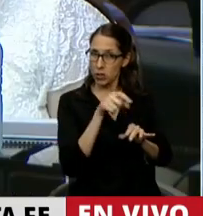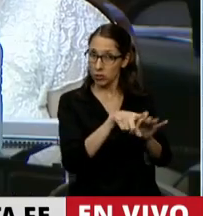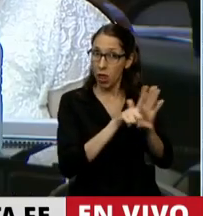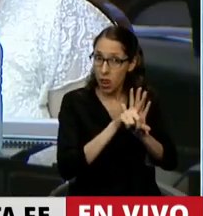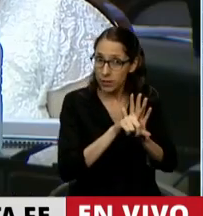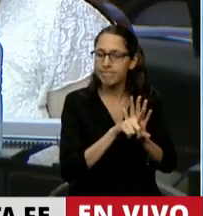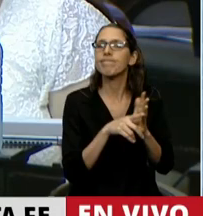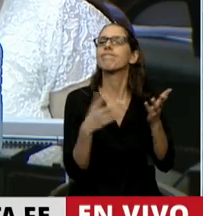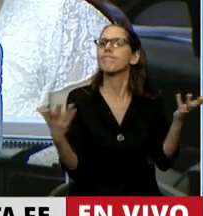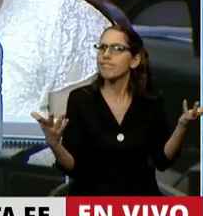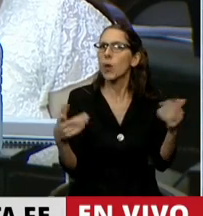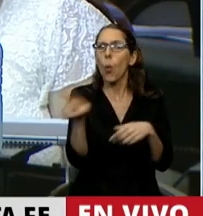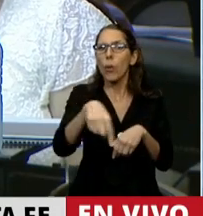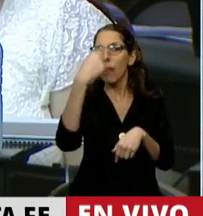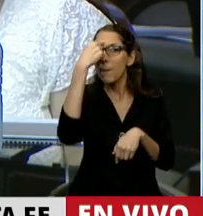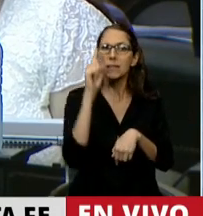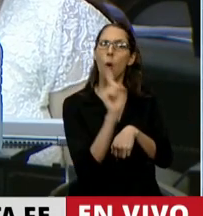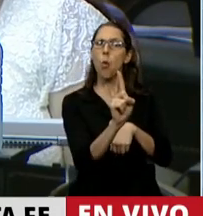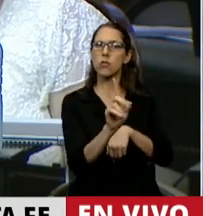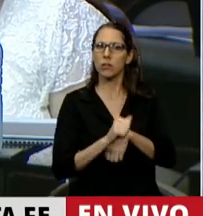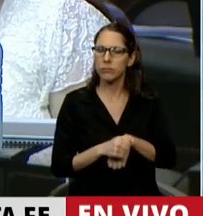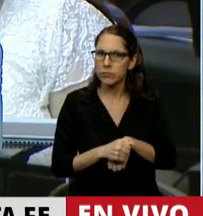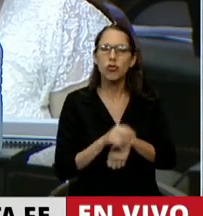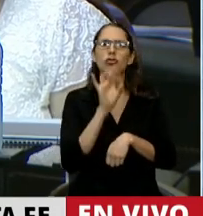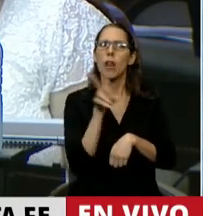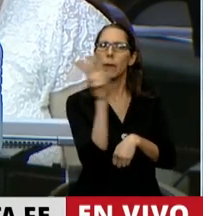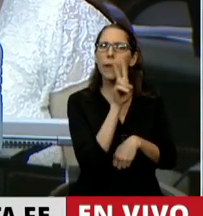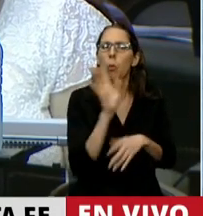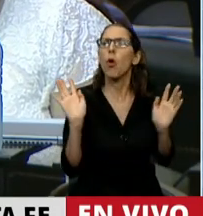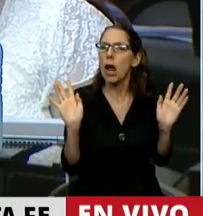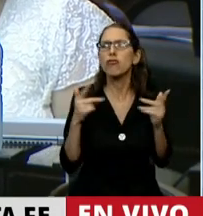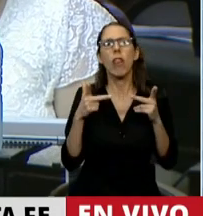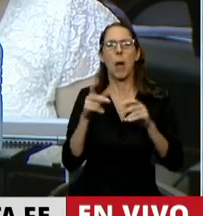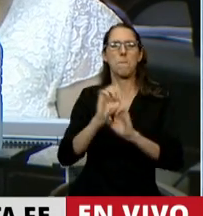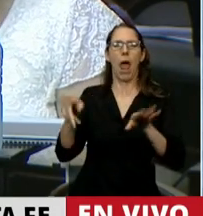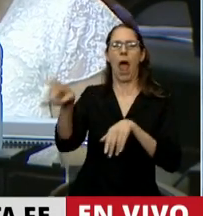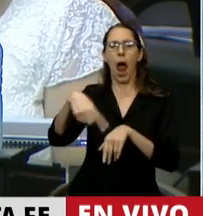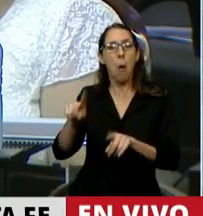hay un solo protagonista, que es la mujer, y lo hacen de buena fe, se los vuelvo a decir.